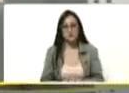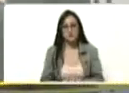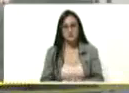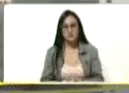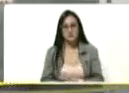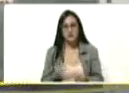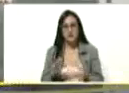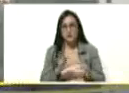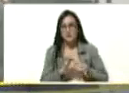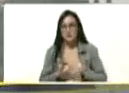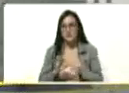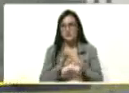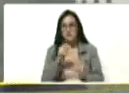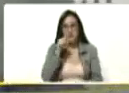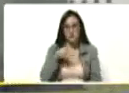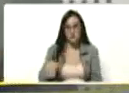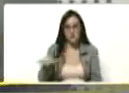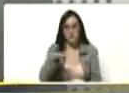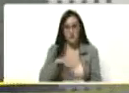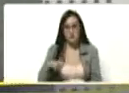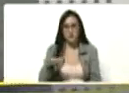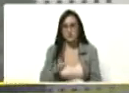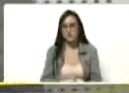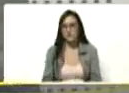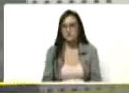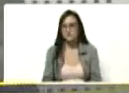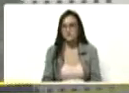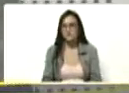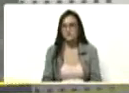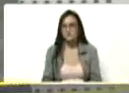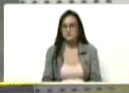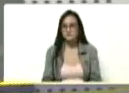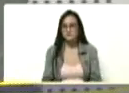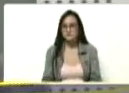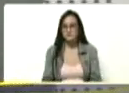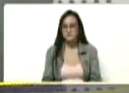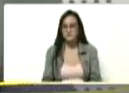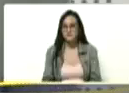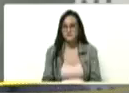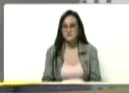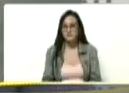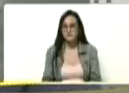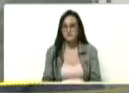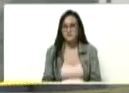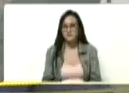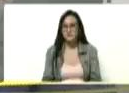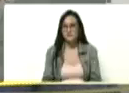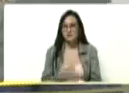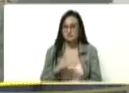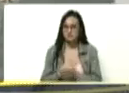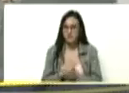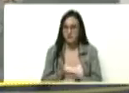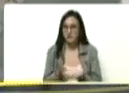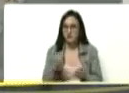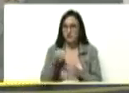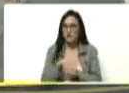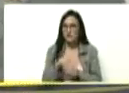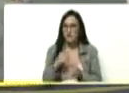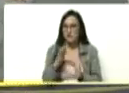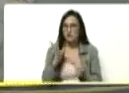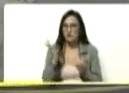la unificación de nuestros pueblos, my colleagues within the OECS, mis colegas dentro de nuestra